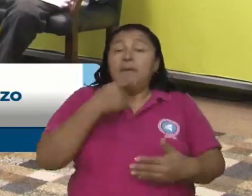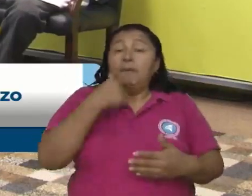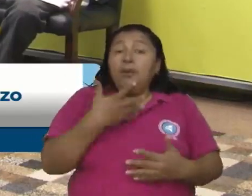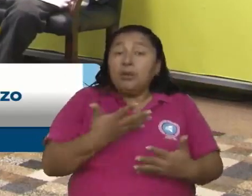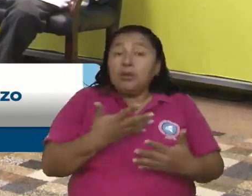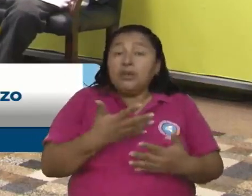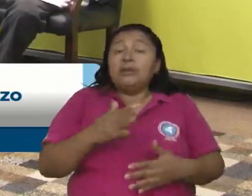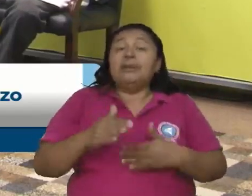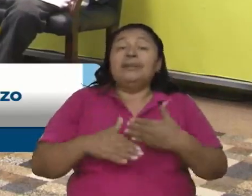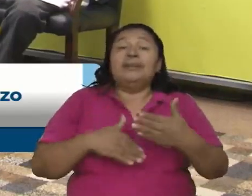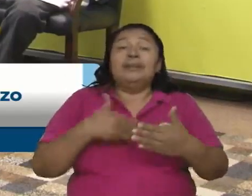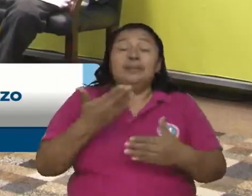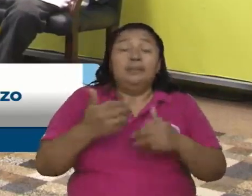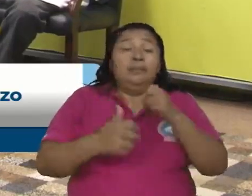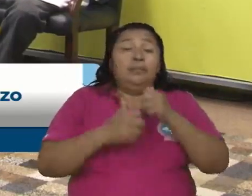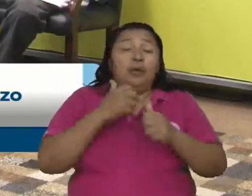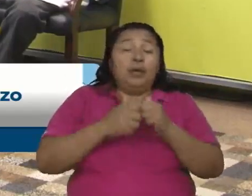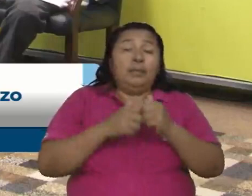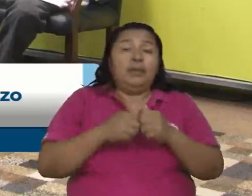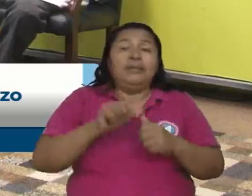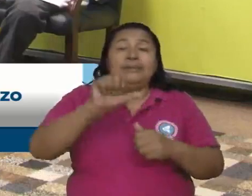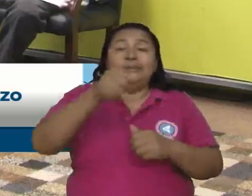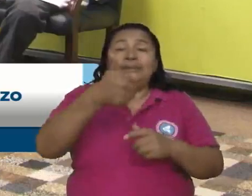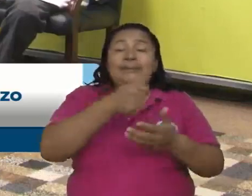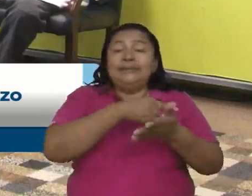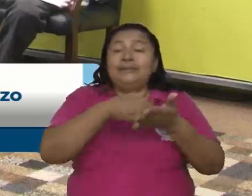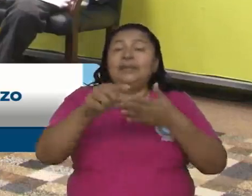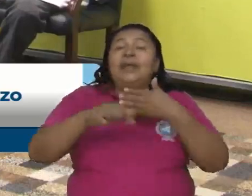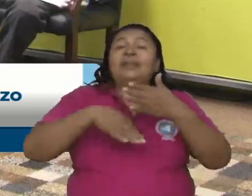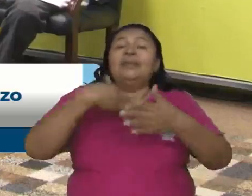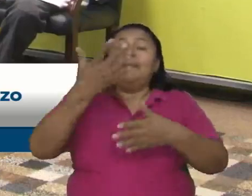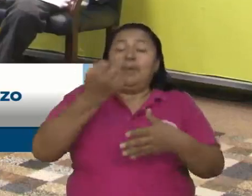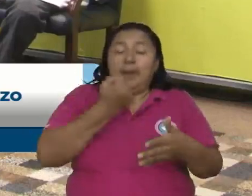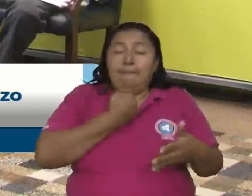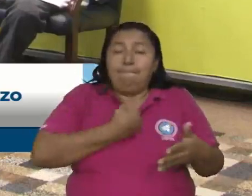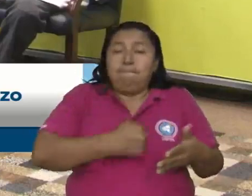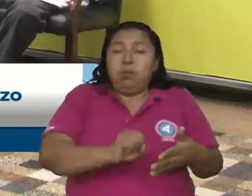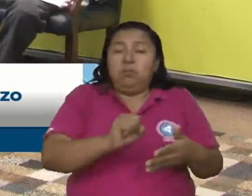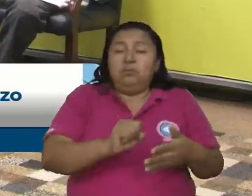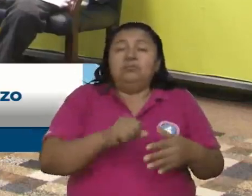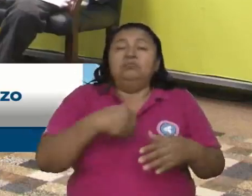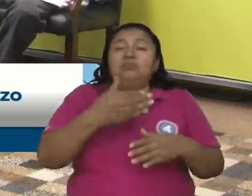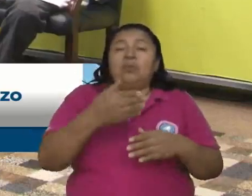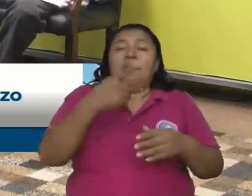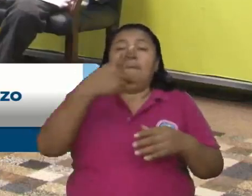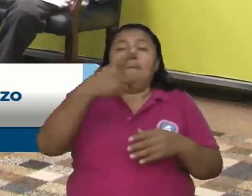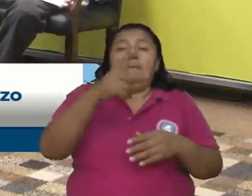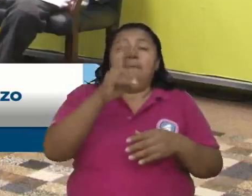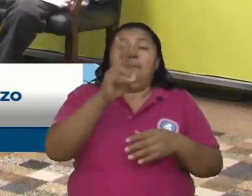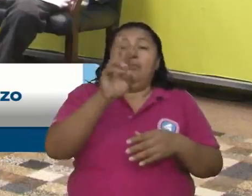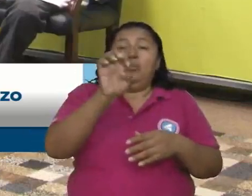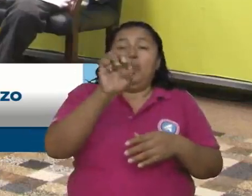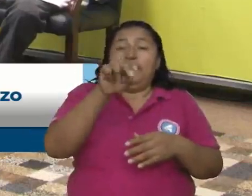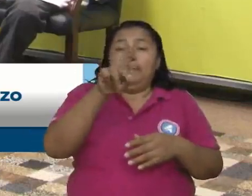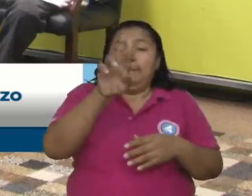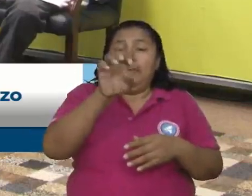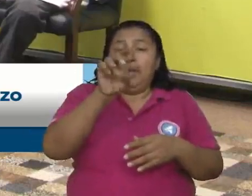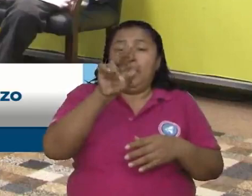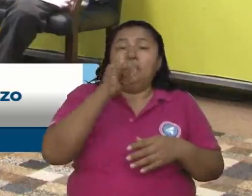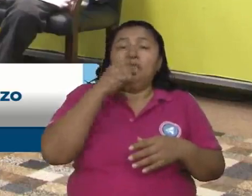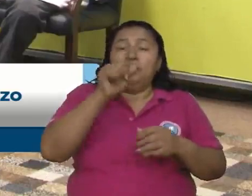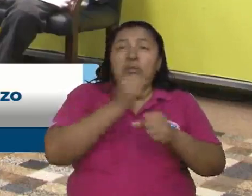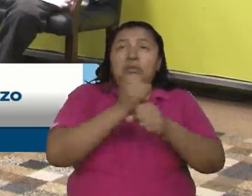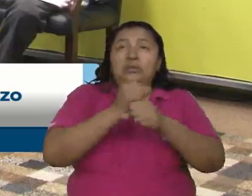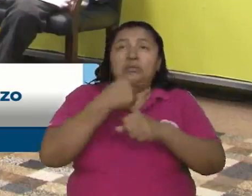los eventos se presentan 6 semanas después de haber salido del embarazo, en la etapa que se llama puerperio. Ese es el periodo crítico.